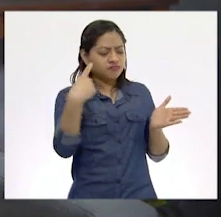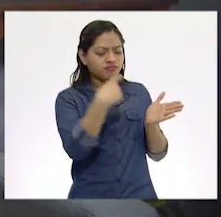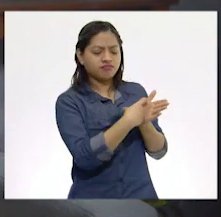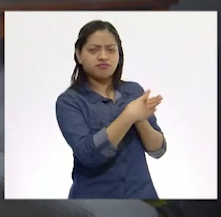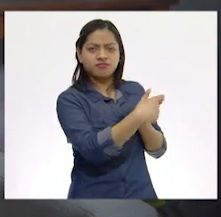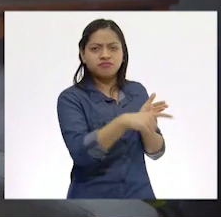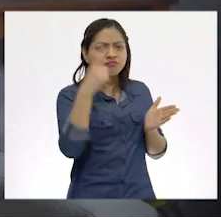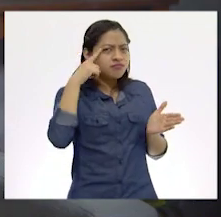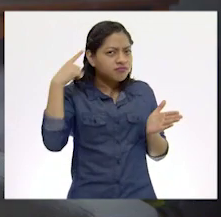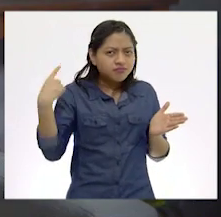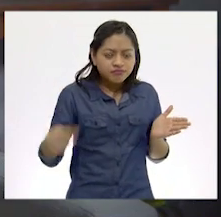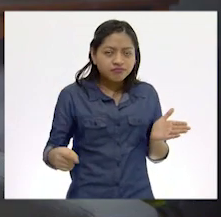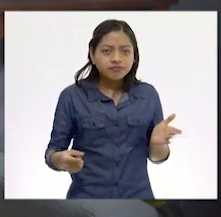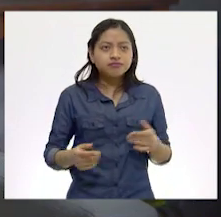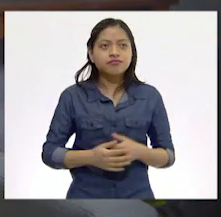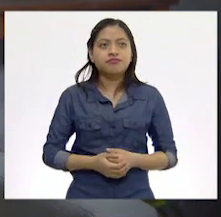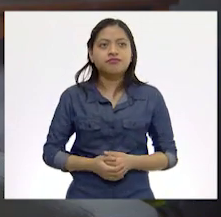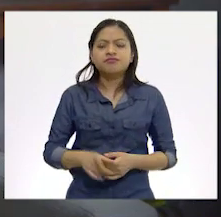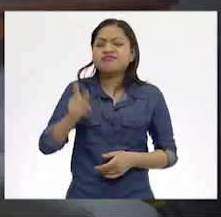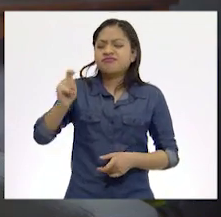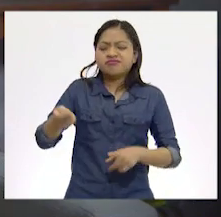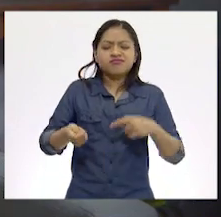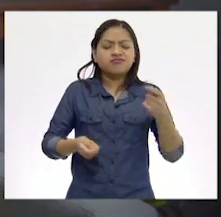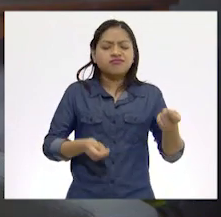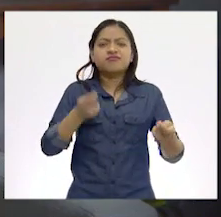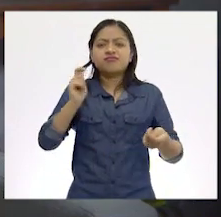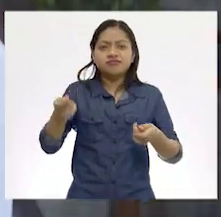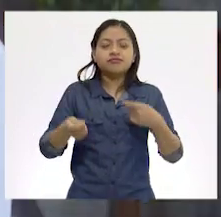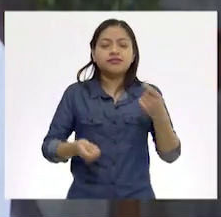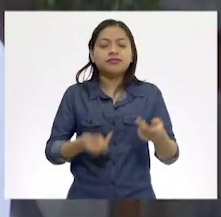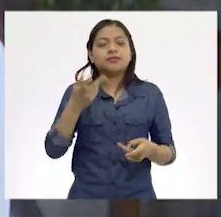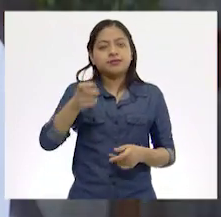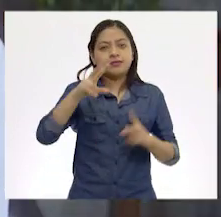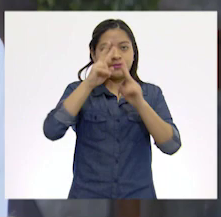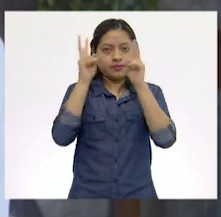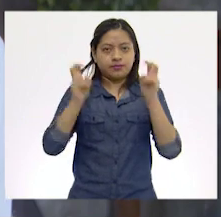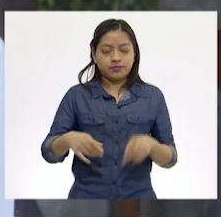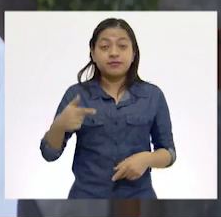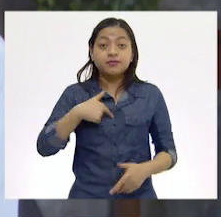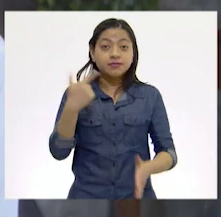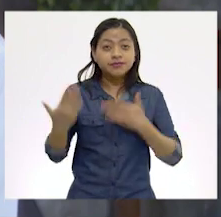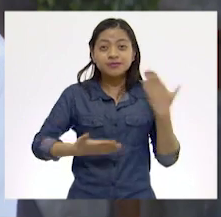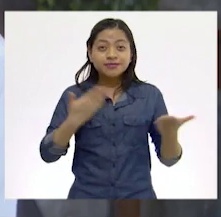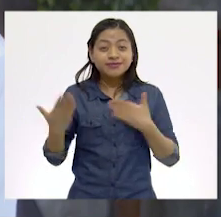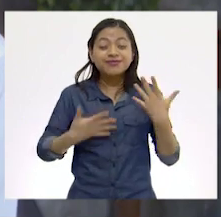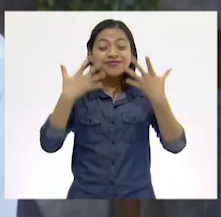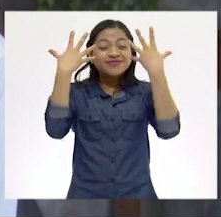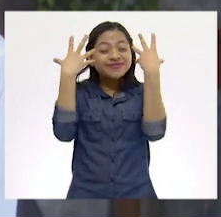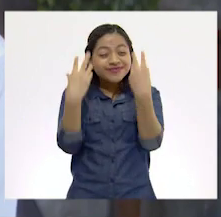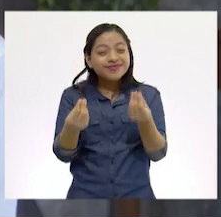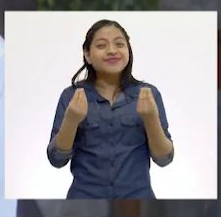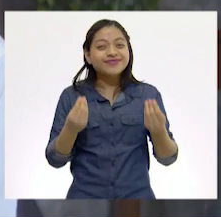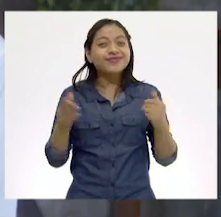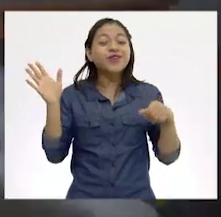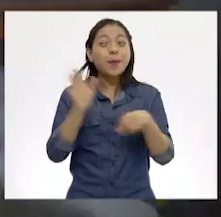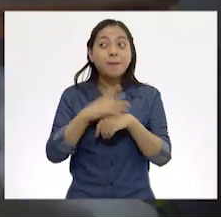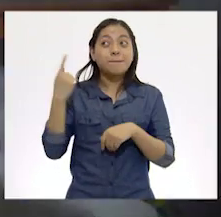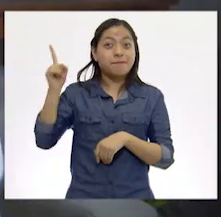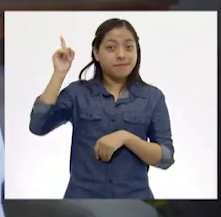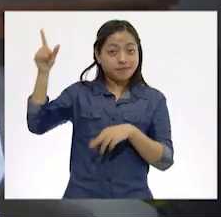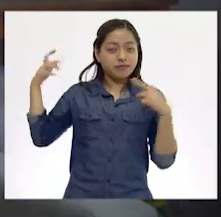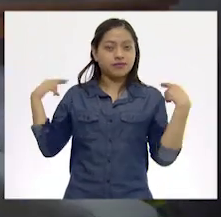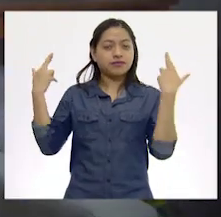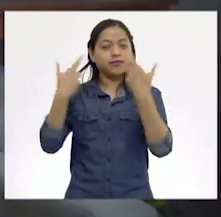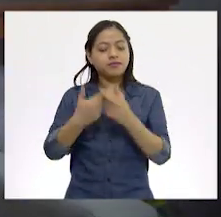los anuncios? ¿Qué es esto que tiene el anuncio? Sí, me divierto muchísimo porque el profe nos